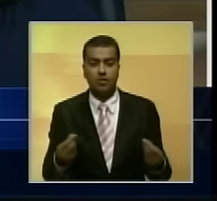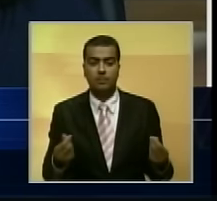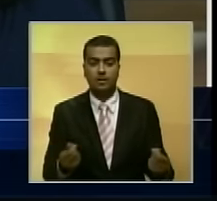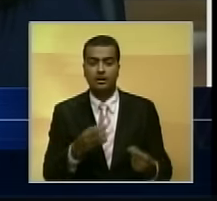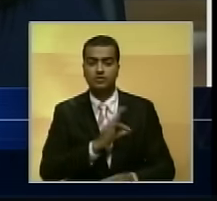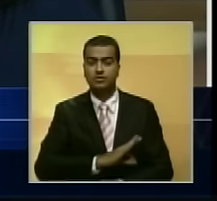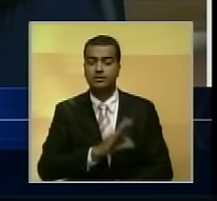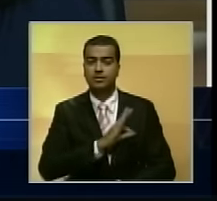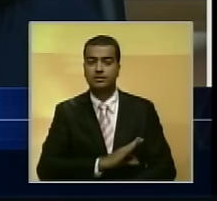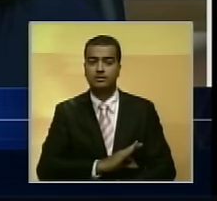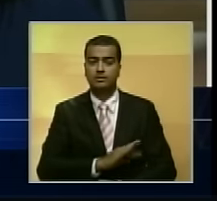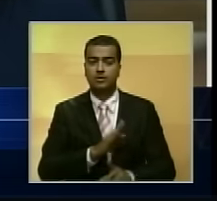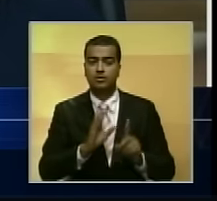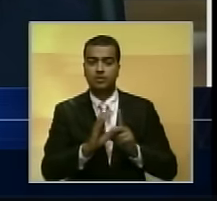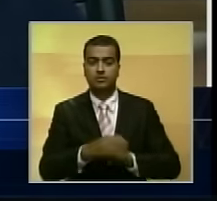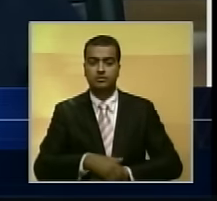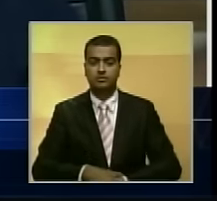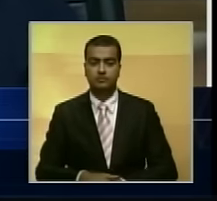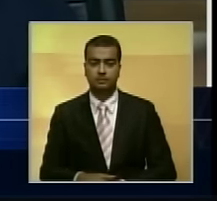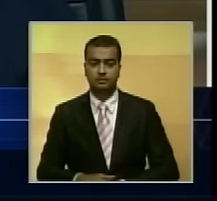económica, social y cultural.